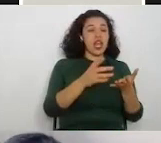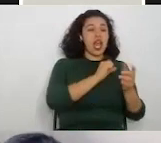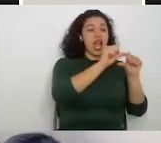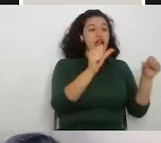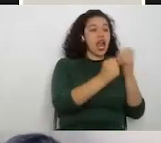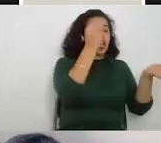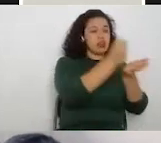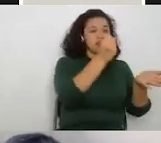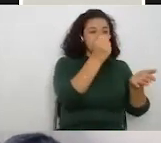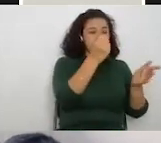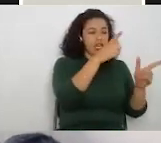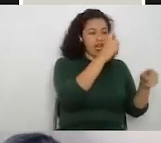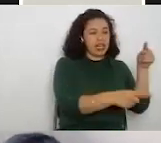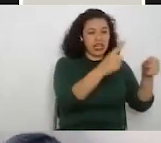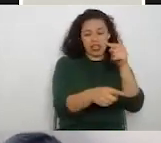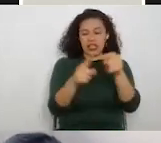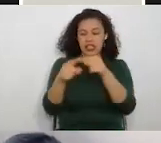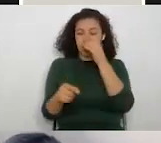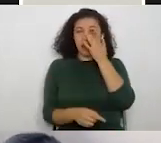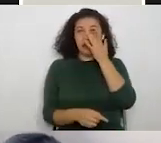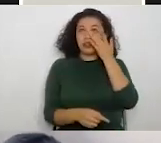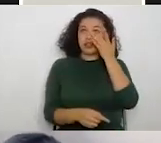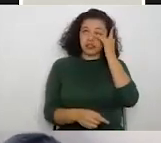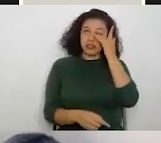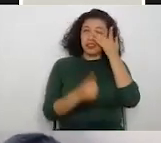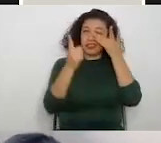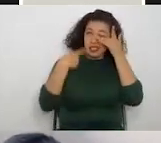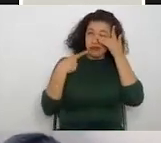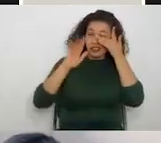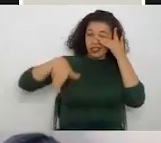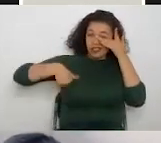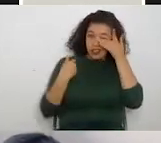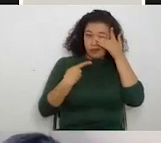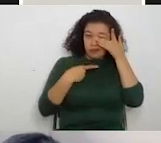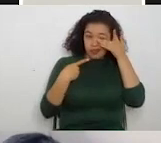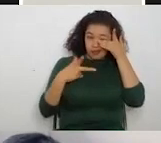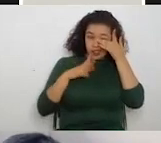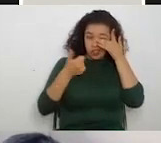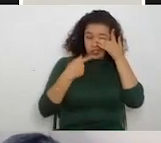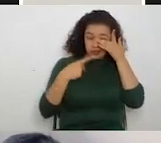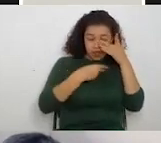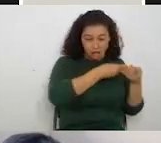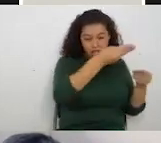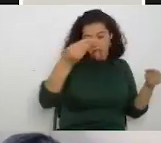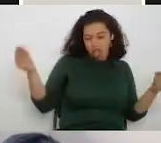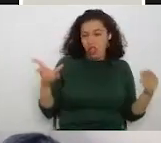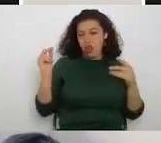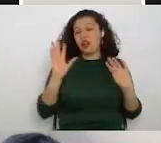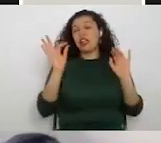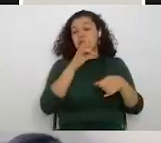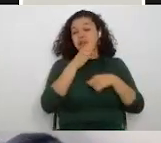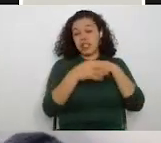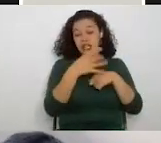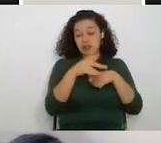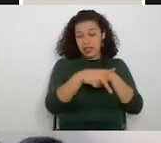que ya no, digamos, o solamente una persona los conserve, pero que no estén disponibles para los demás, porque se corre el riesgo